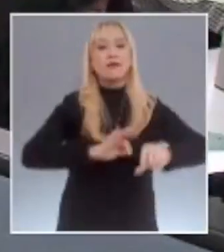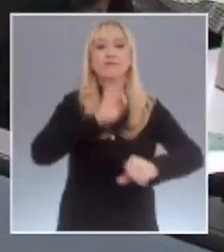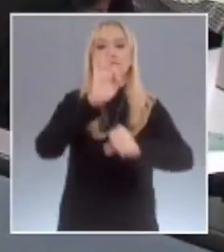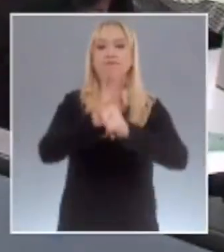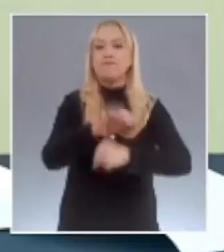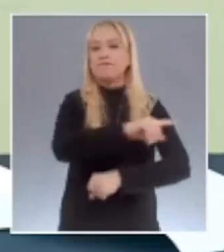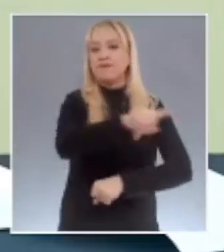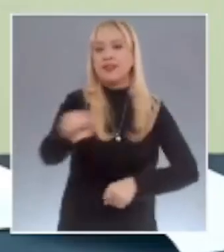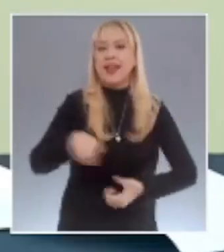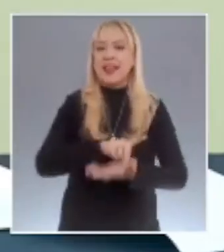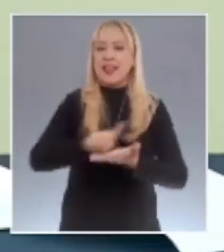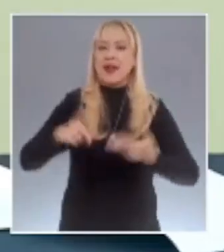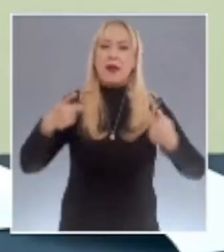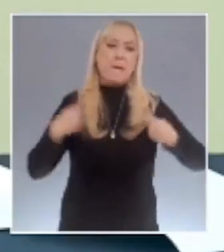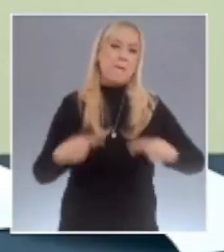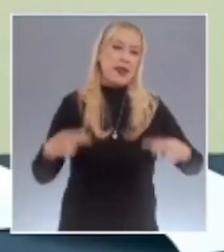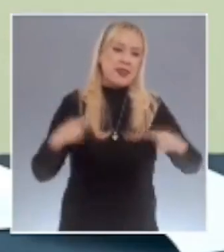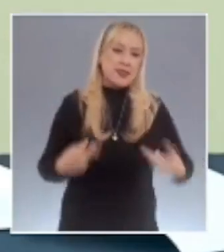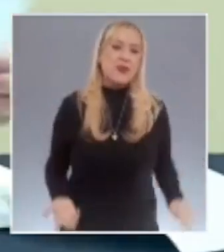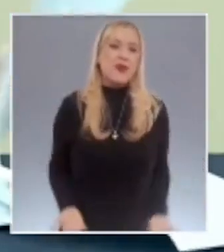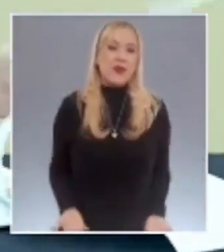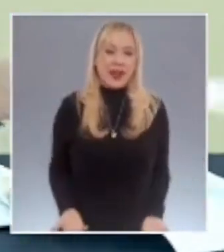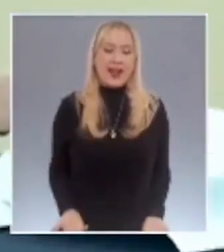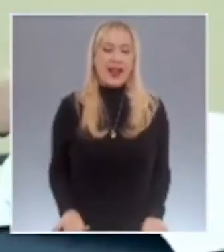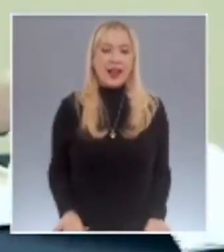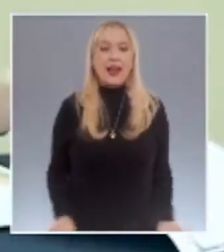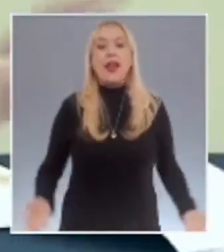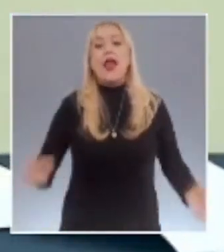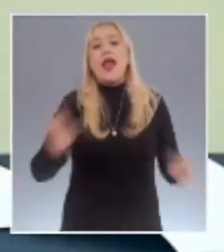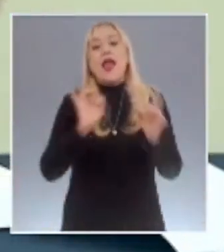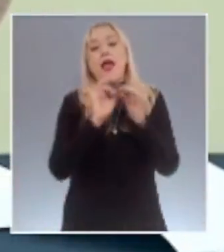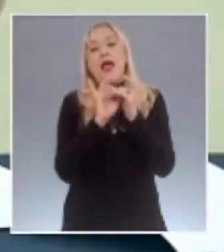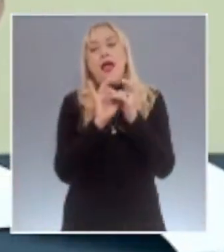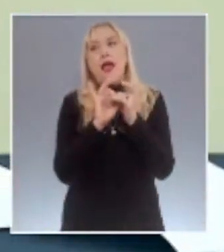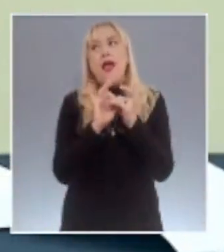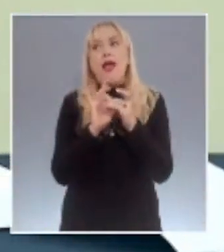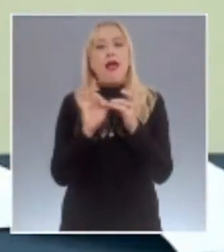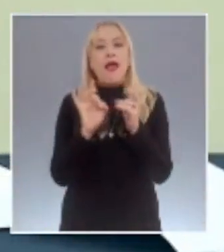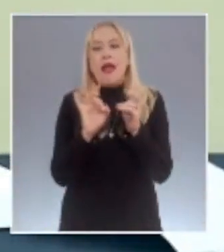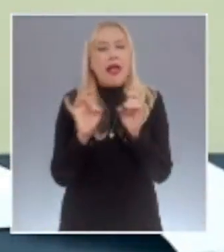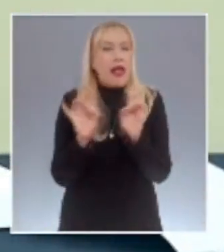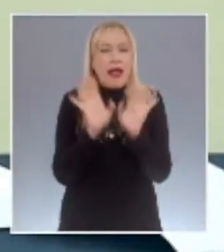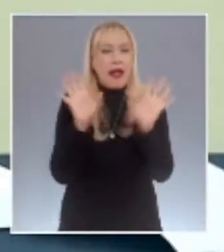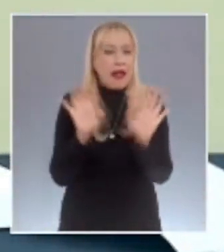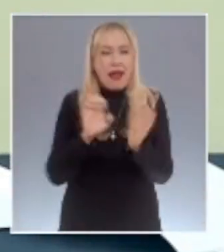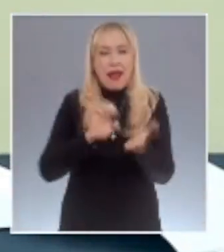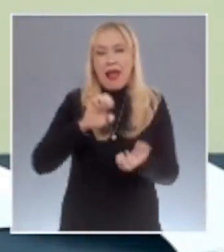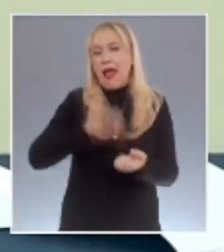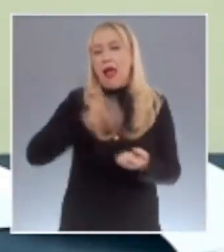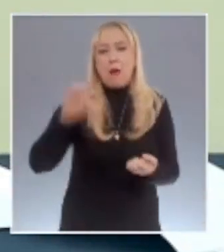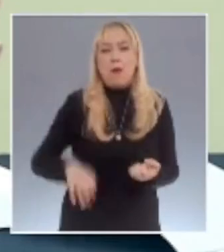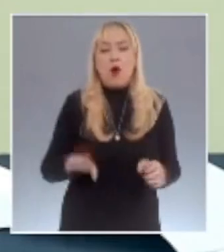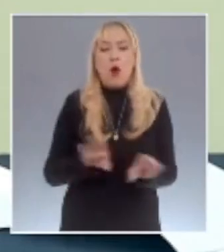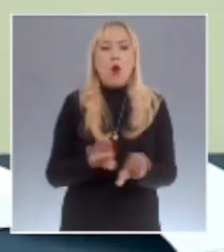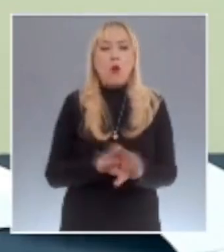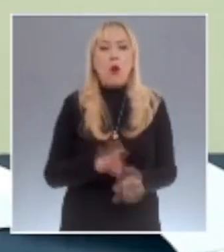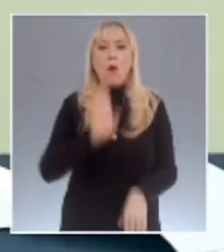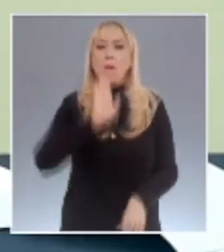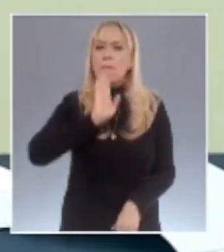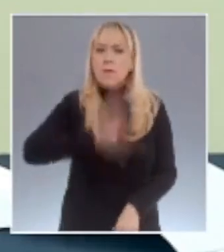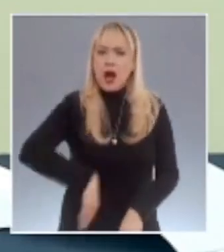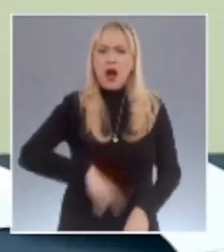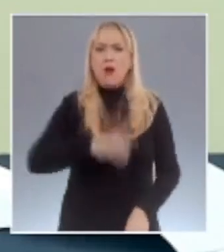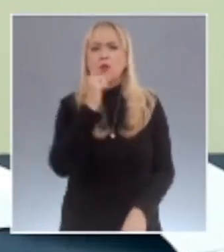derechos. Entonces, en temas de debido proceso, indudablemente, estos criterios que